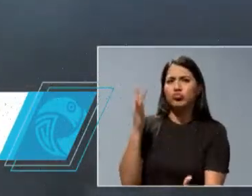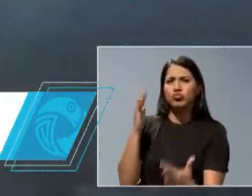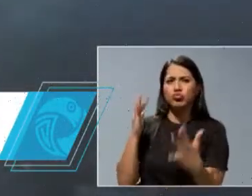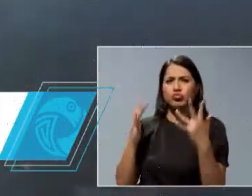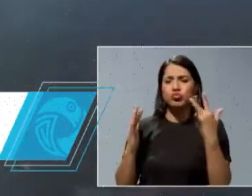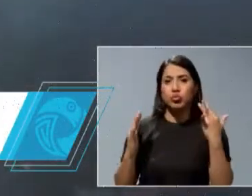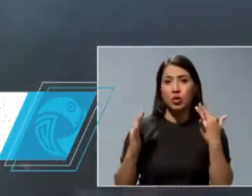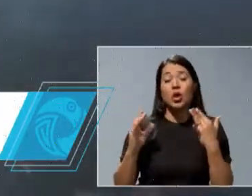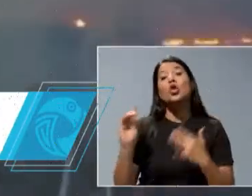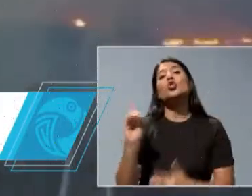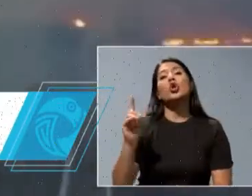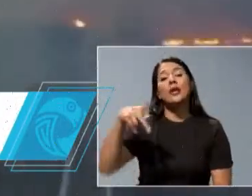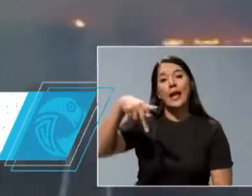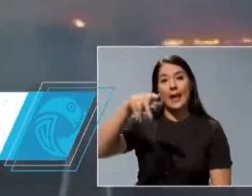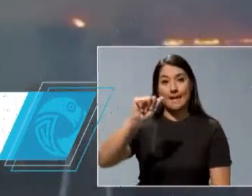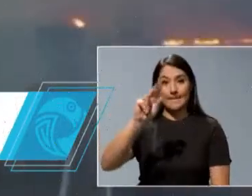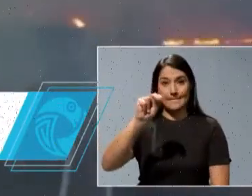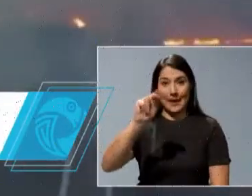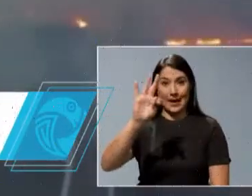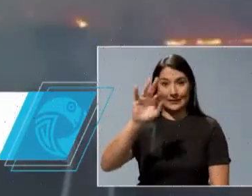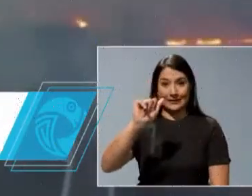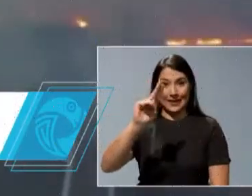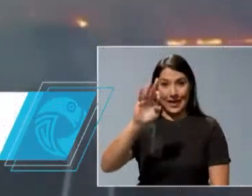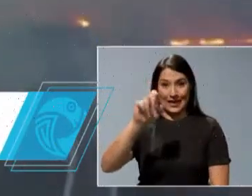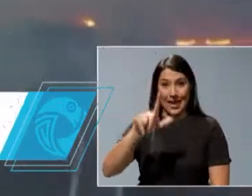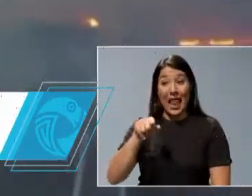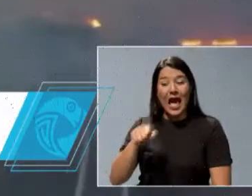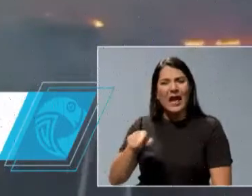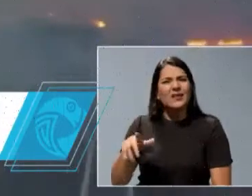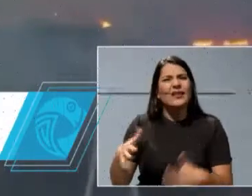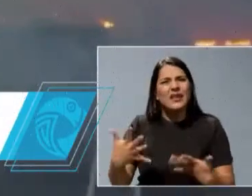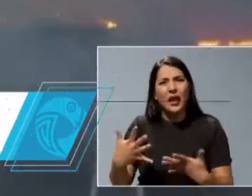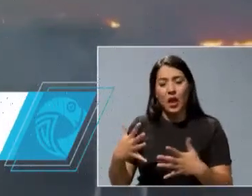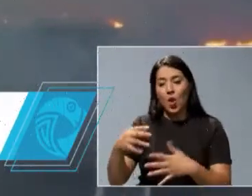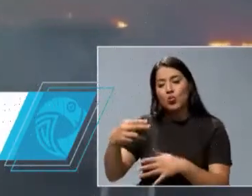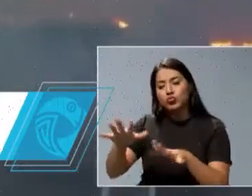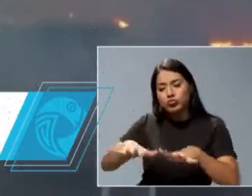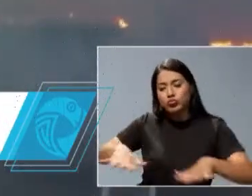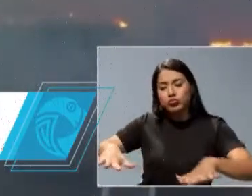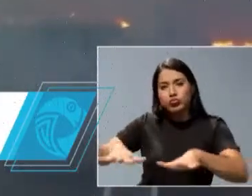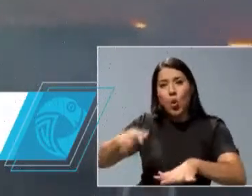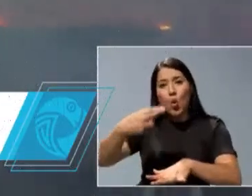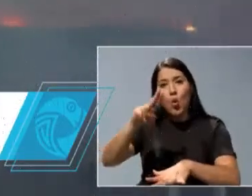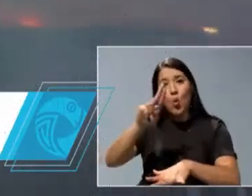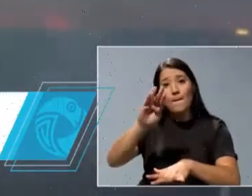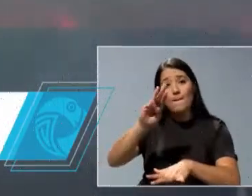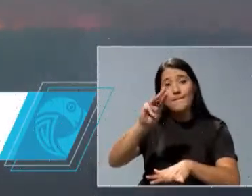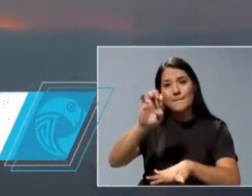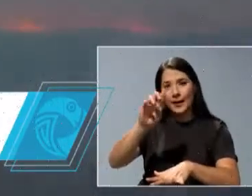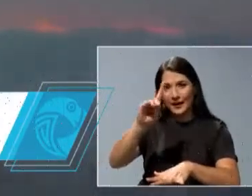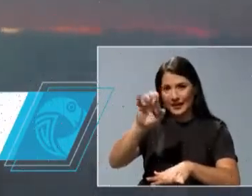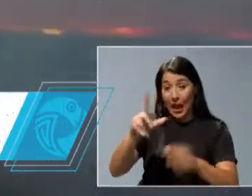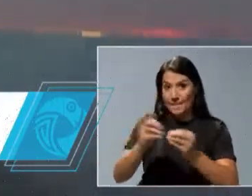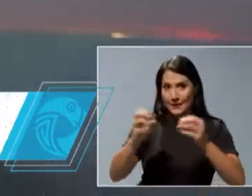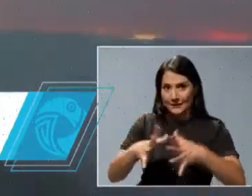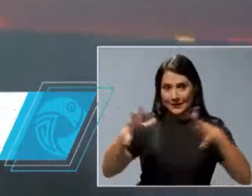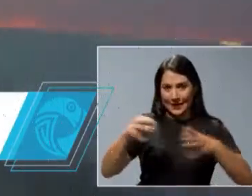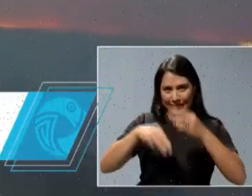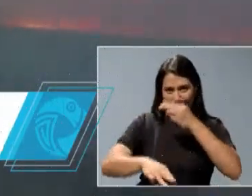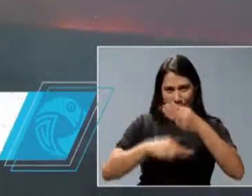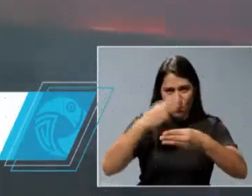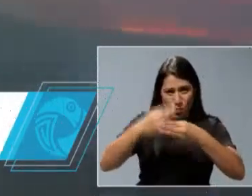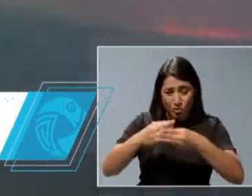Pantanal. Pantanal es el humedal más grande del mundo y el gobierno de Mato Grosso del Sur indicó que ya han